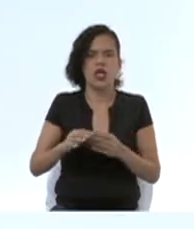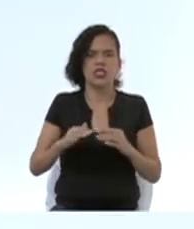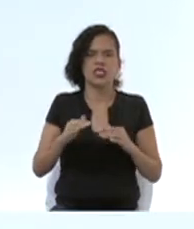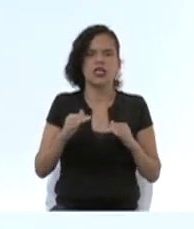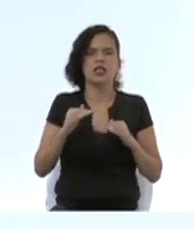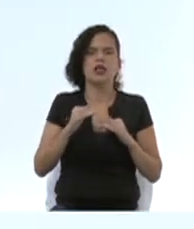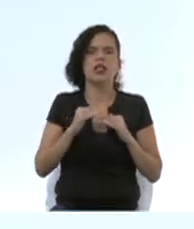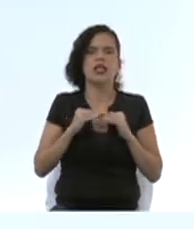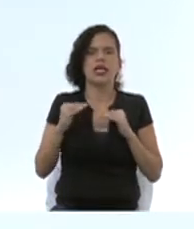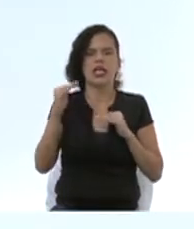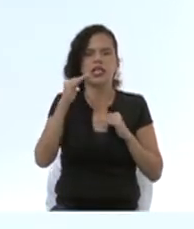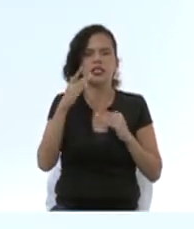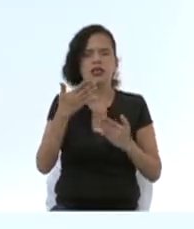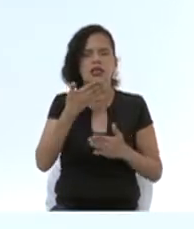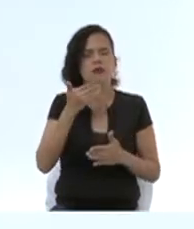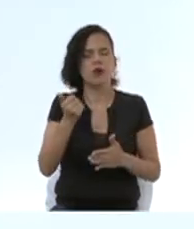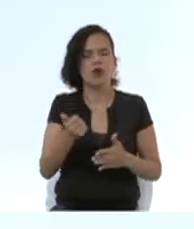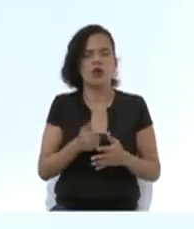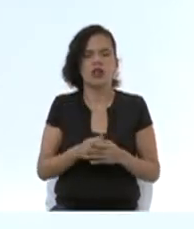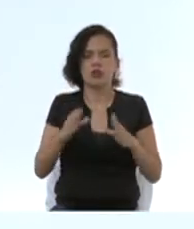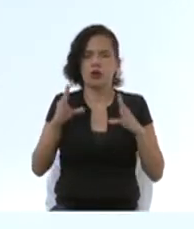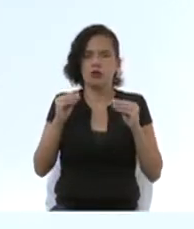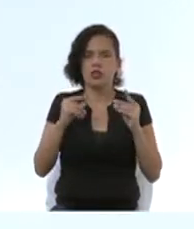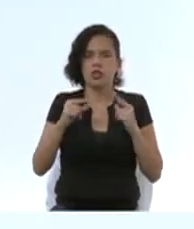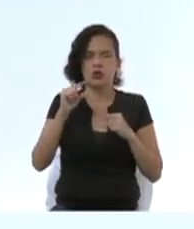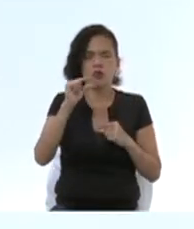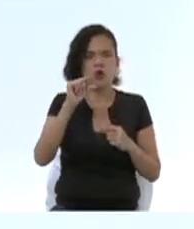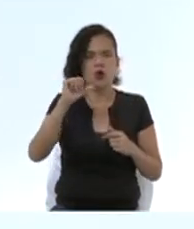nos hace mejorar. Estuve conversando un poco con